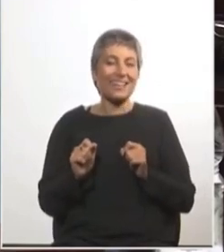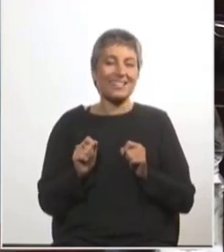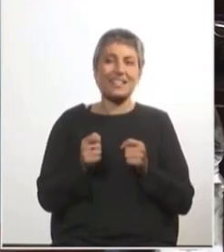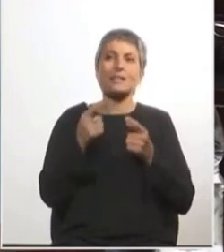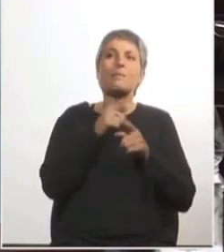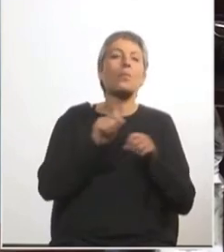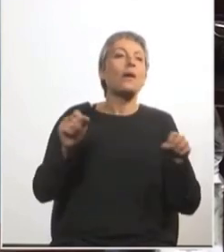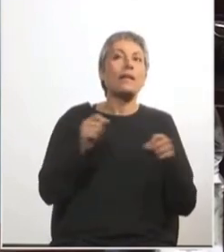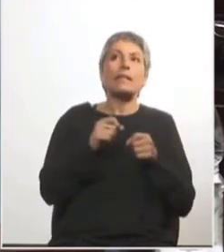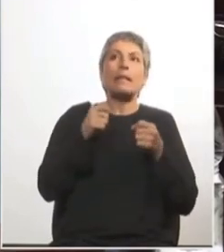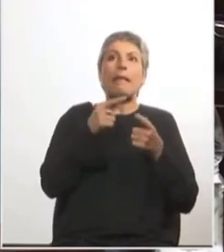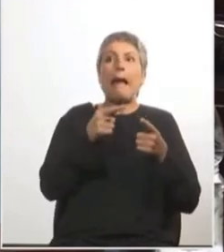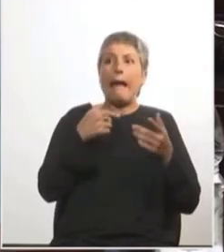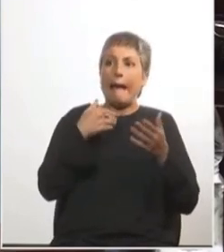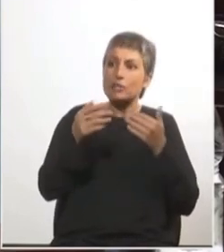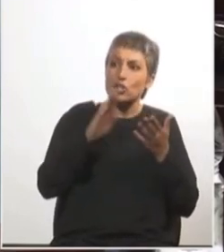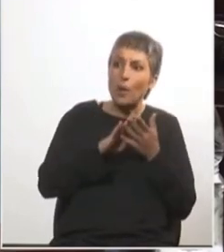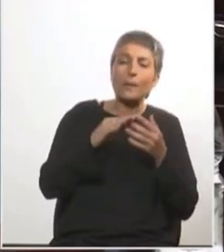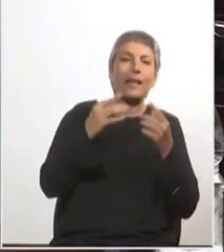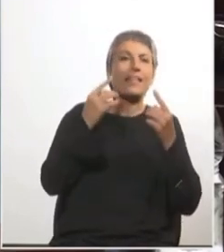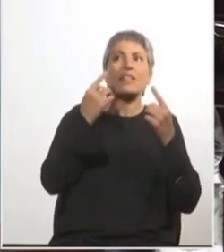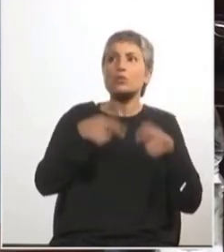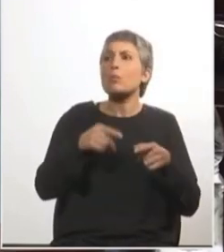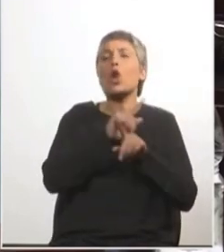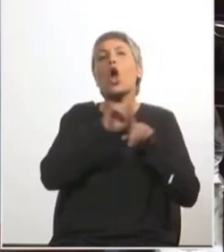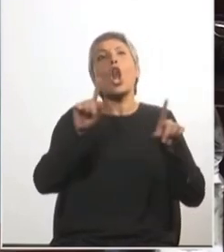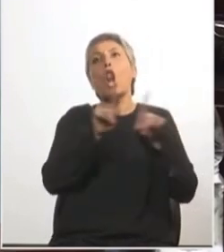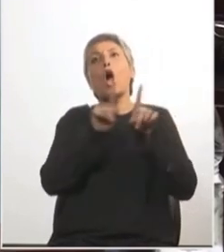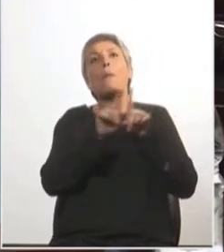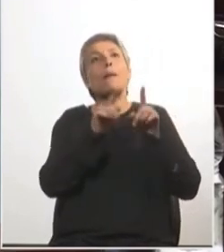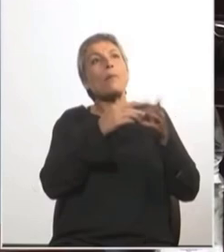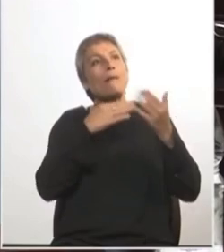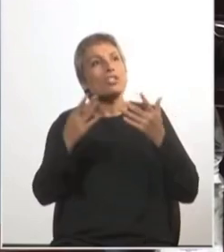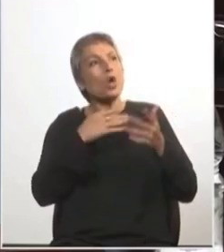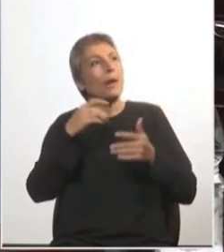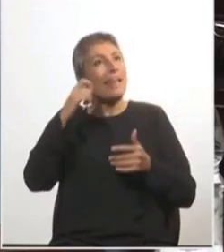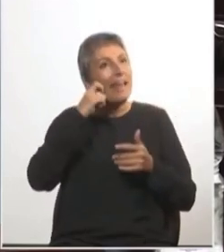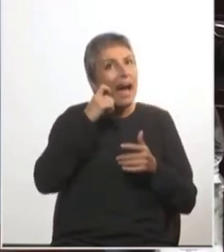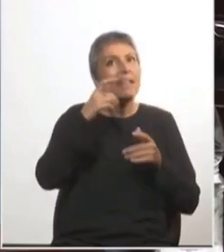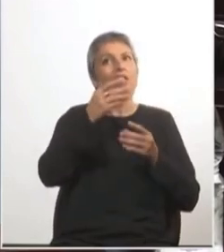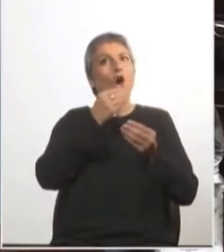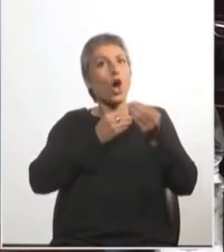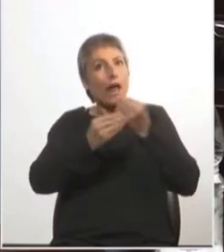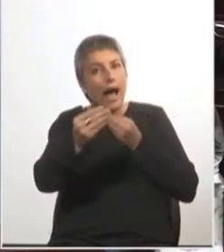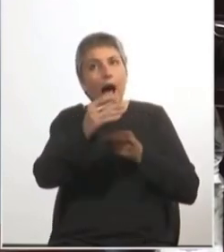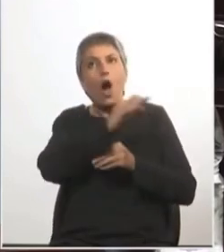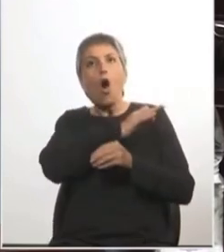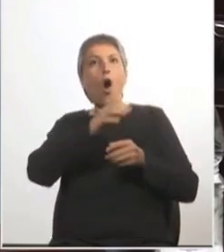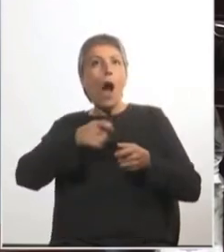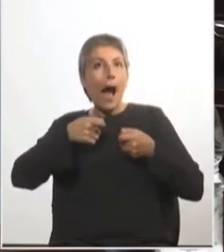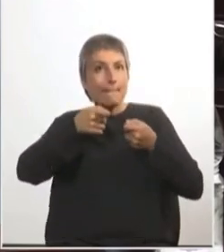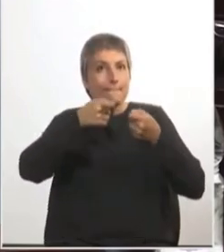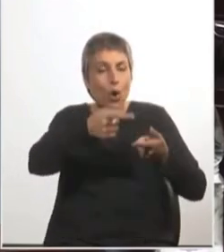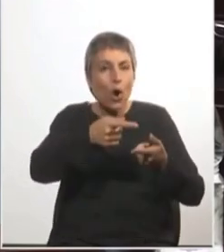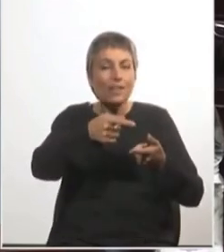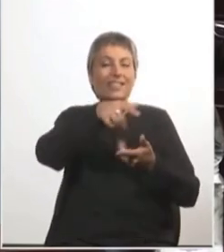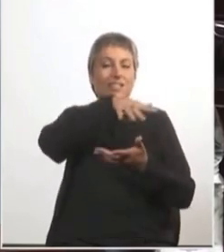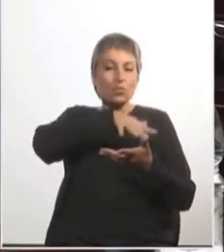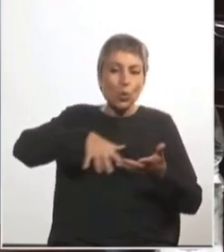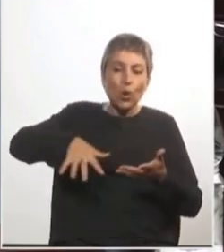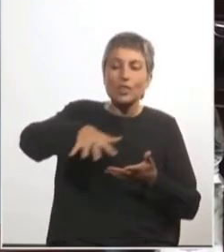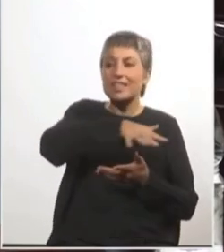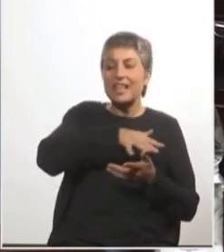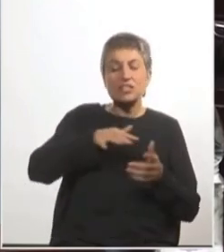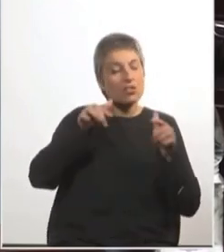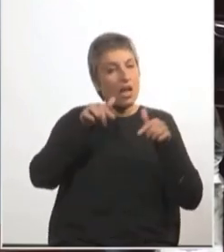discusión. Porque no es lo mismo discutir edades, tasas de reemplazo, aportes, en un contexto